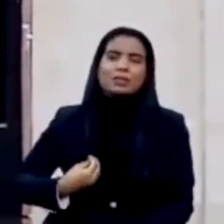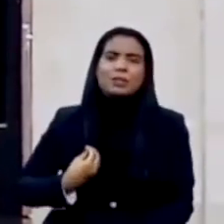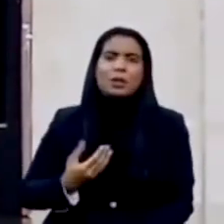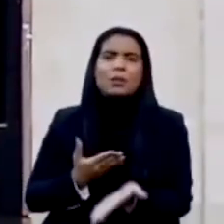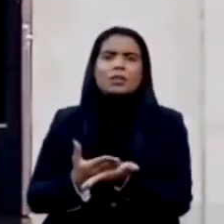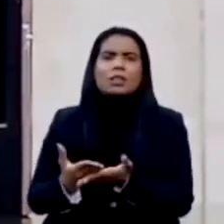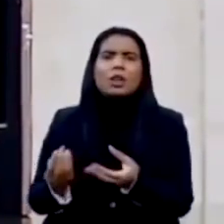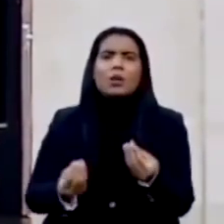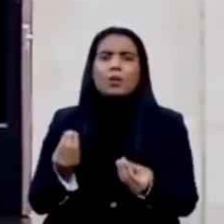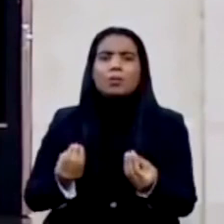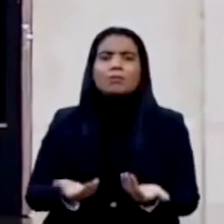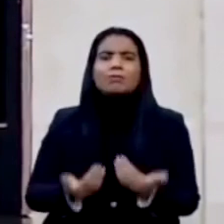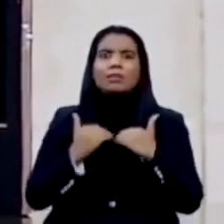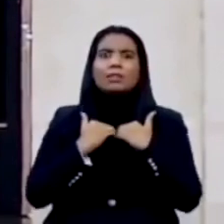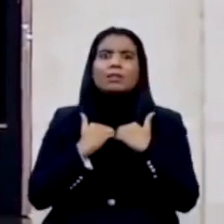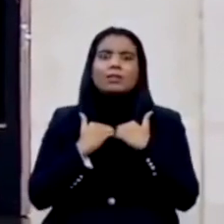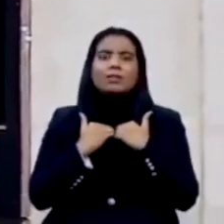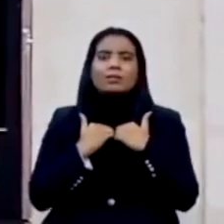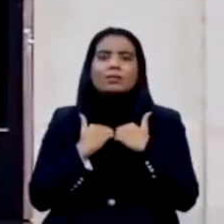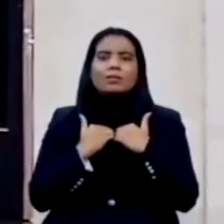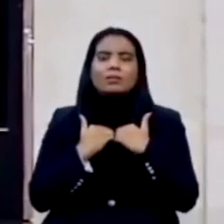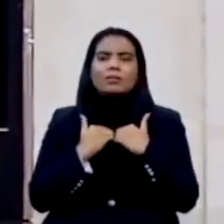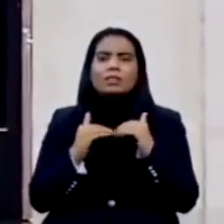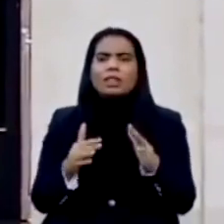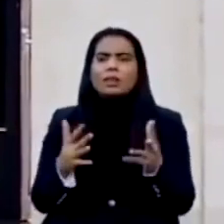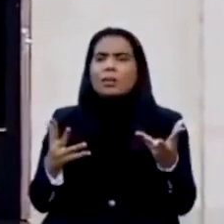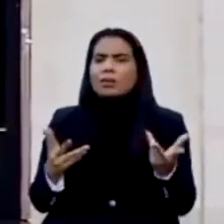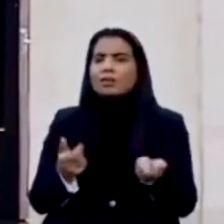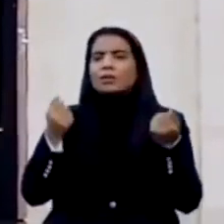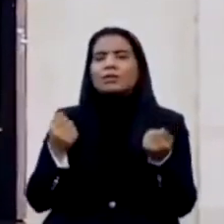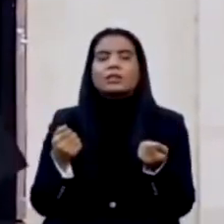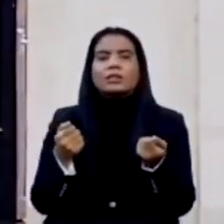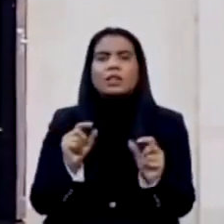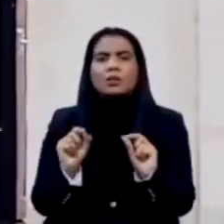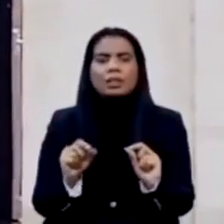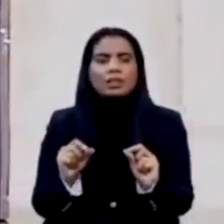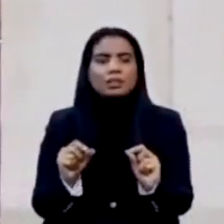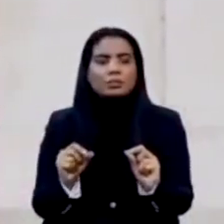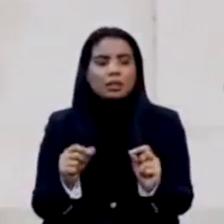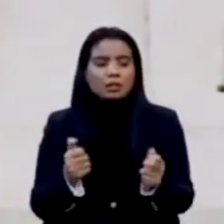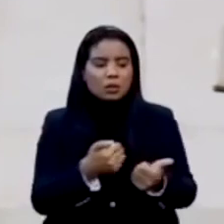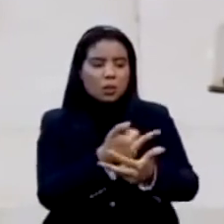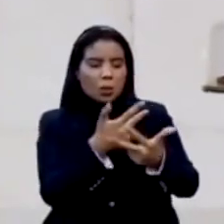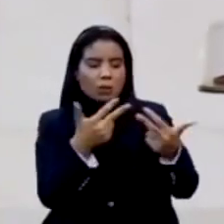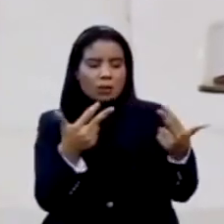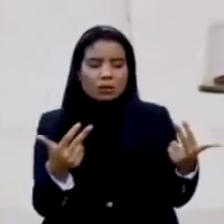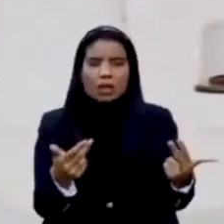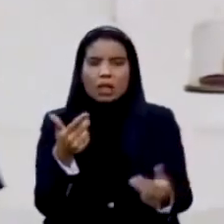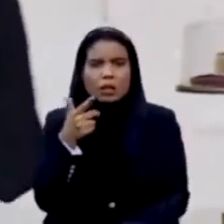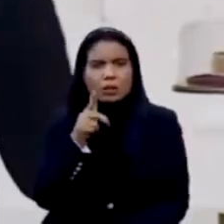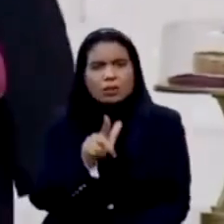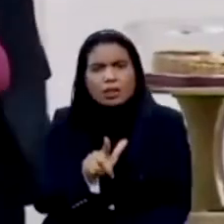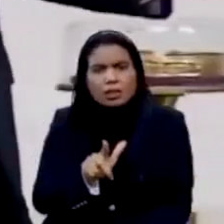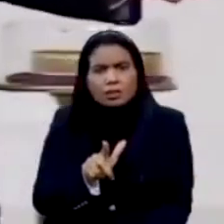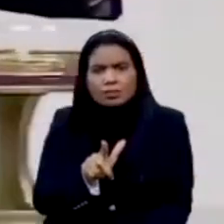adentro de ella y la gloria de dios la grandeza de dios no está en lo material y la gloria de dios